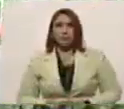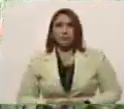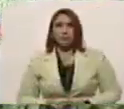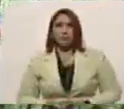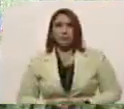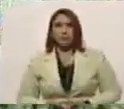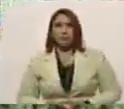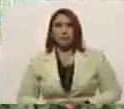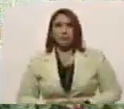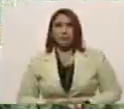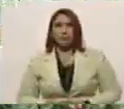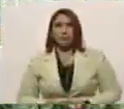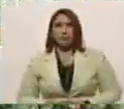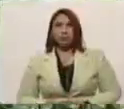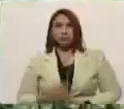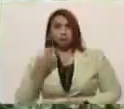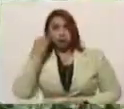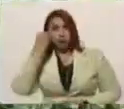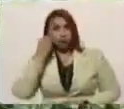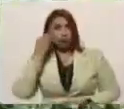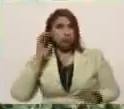Creo que